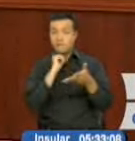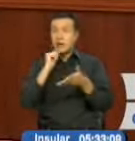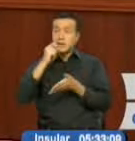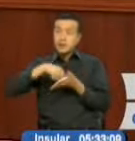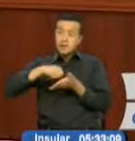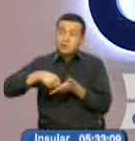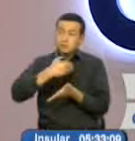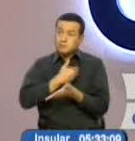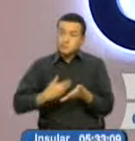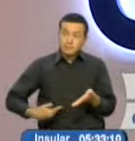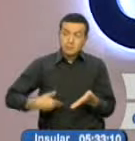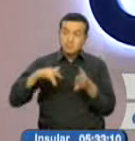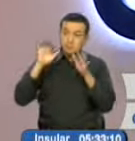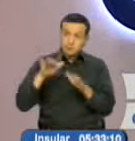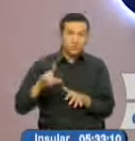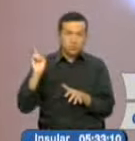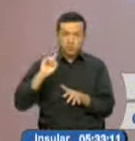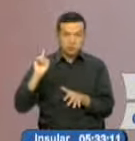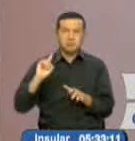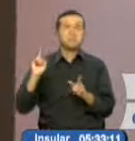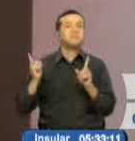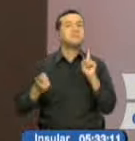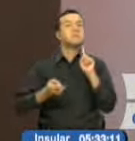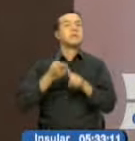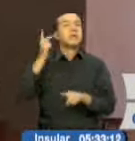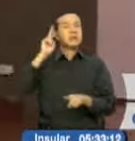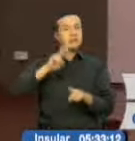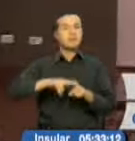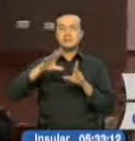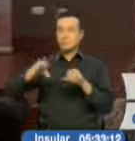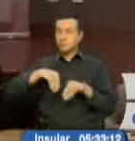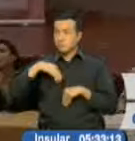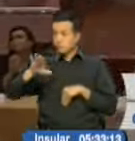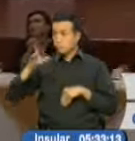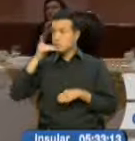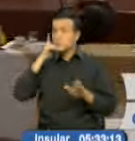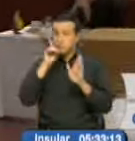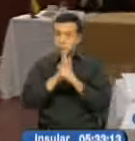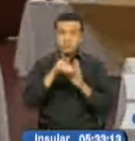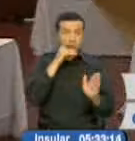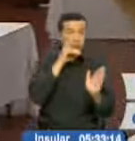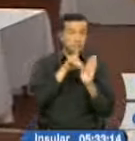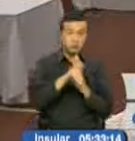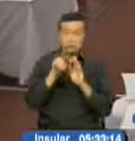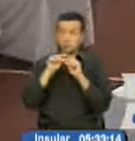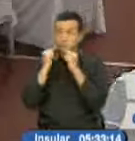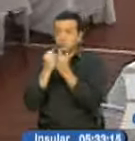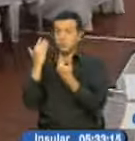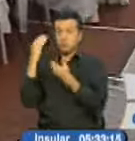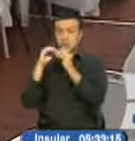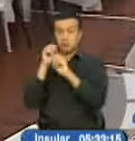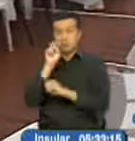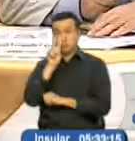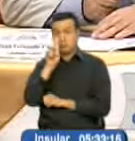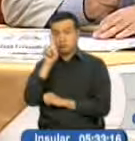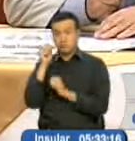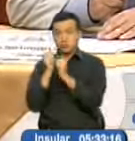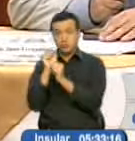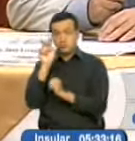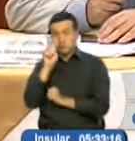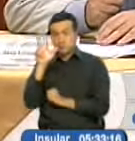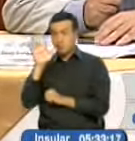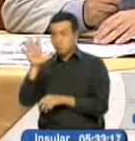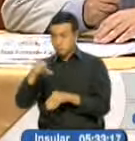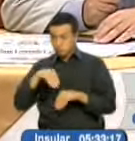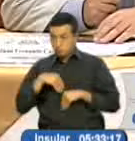presidente o el secretario. Es la primera vez que se decide aceptar la totalidad de las objeciones, tanto de Creo Suma como las de Alianza País. El titular